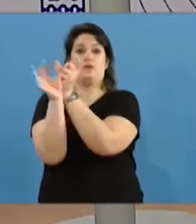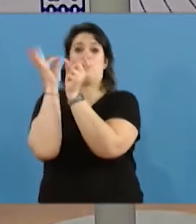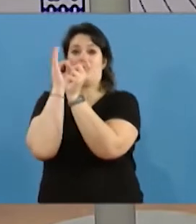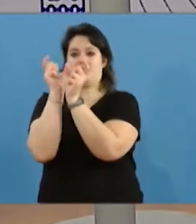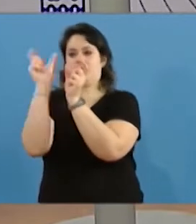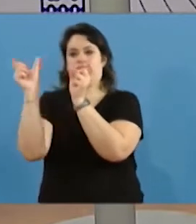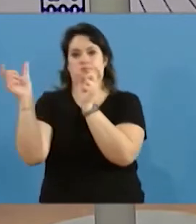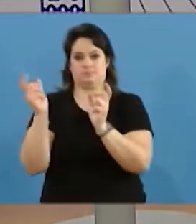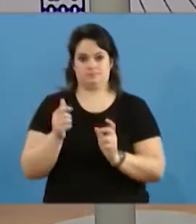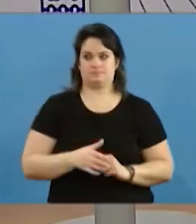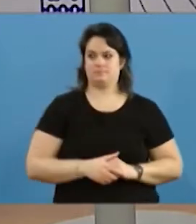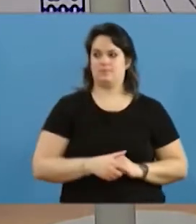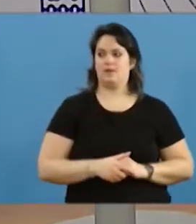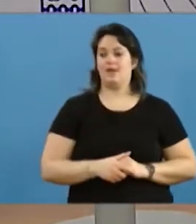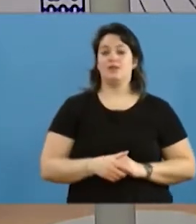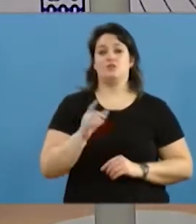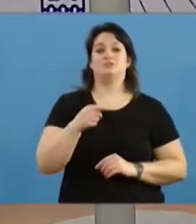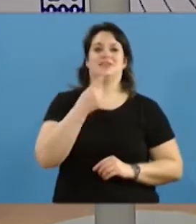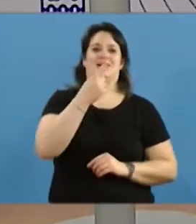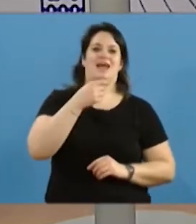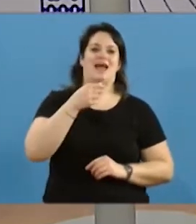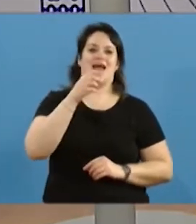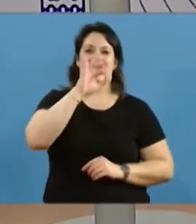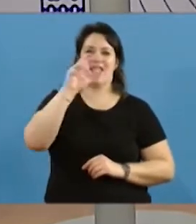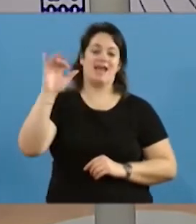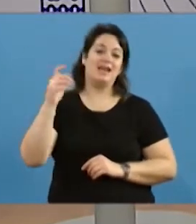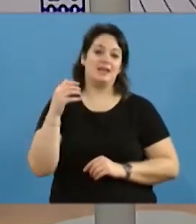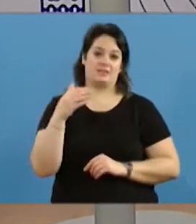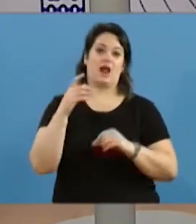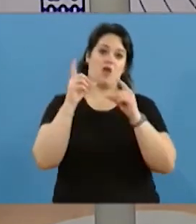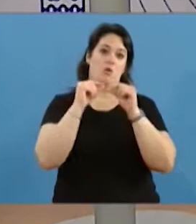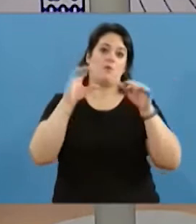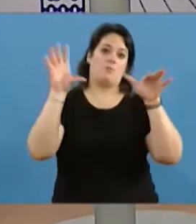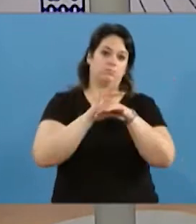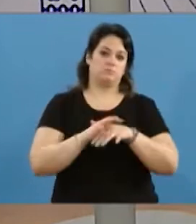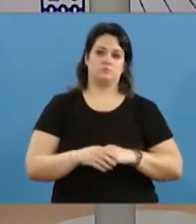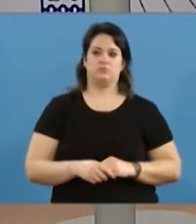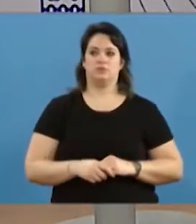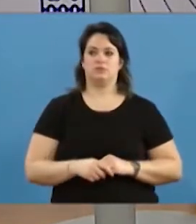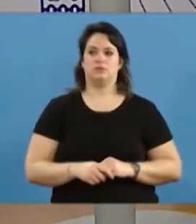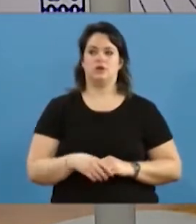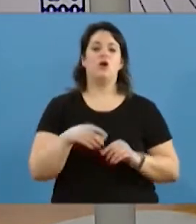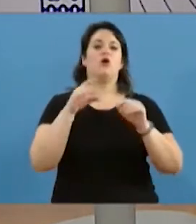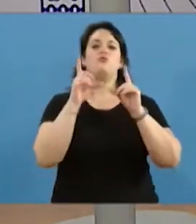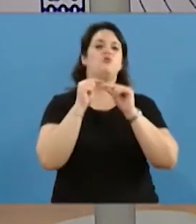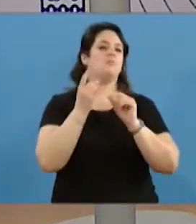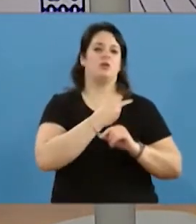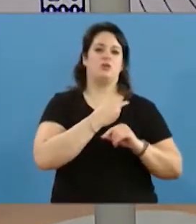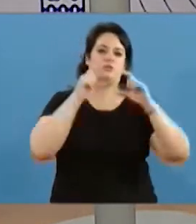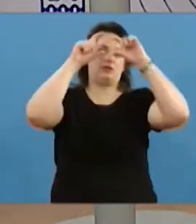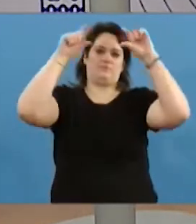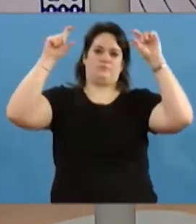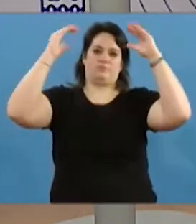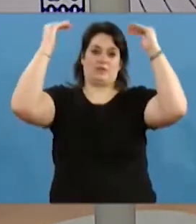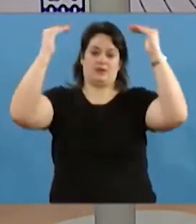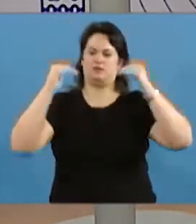yo voy a poner en cada letra, ¿sí?, el número que le corresponde. ¿De dónde okay. saco ese dato? De la tabla. De